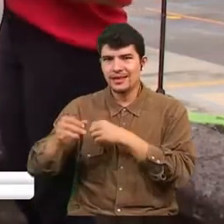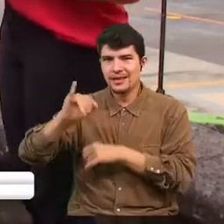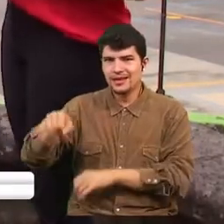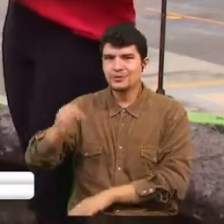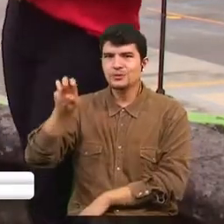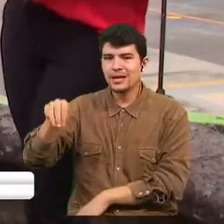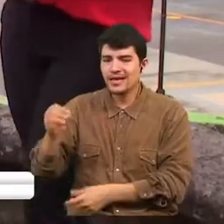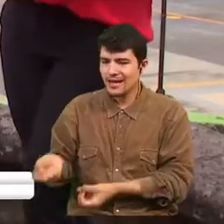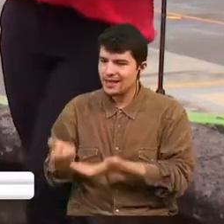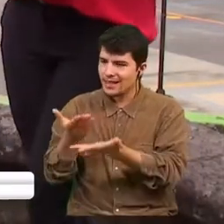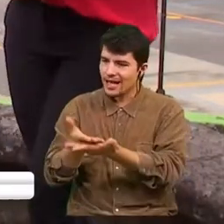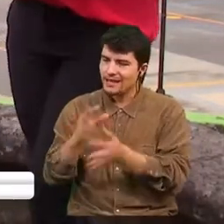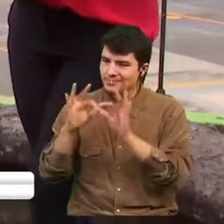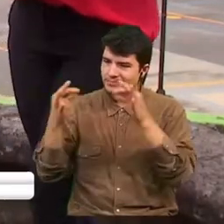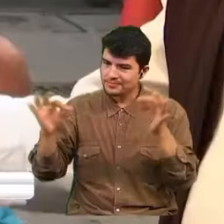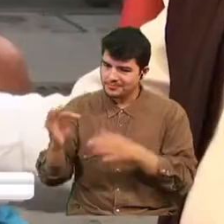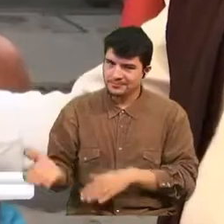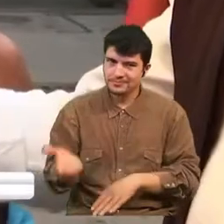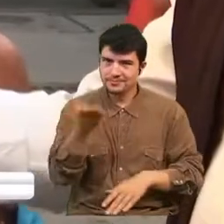María, señor gobernador.